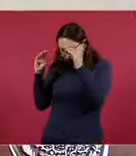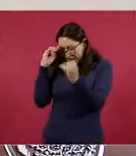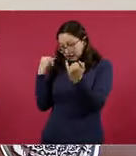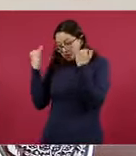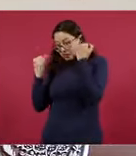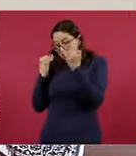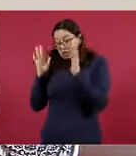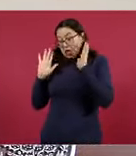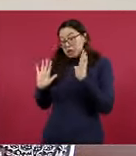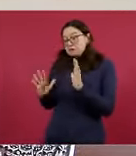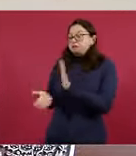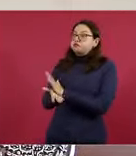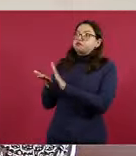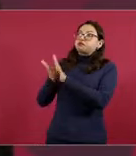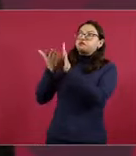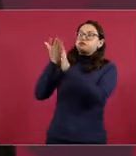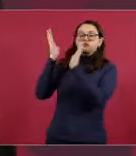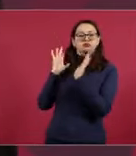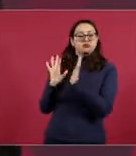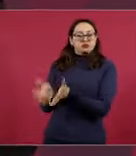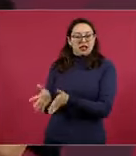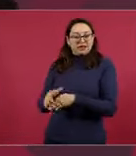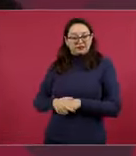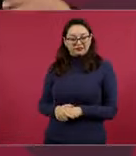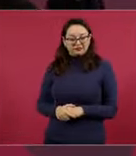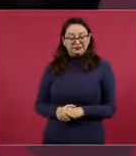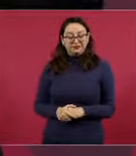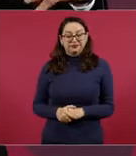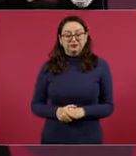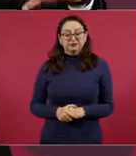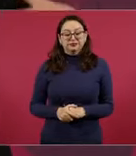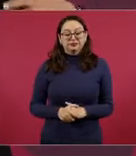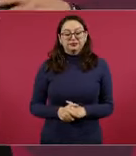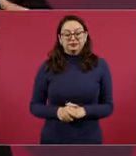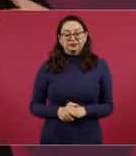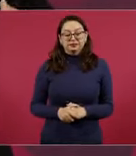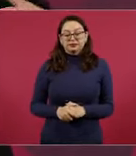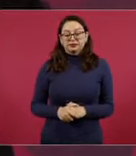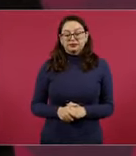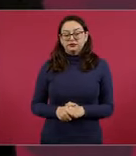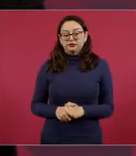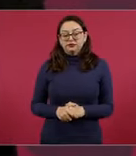la hizo a su gusto. Y seguían viviendo en el